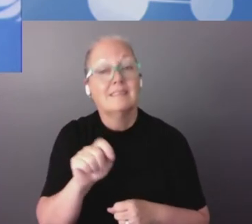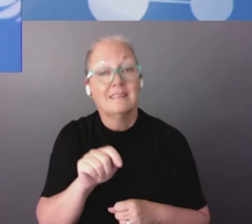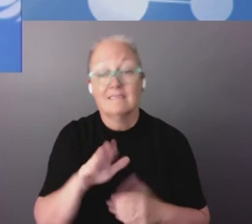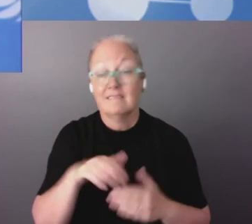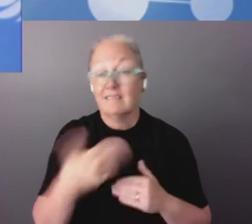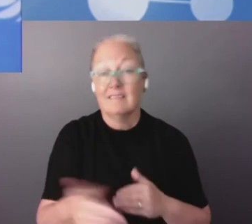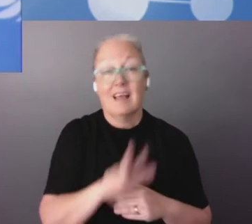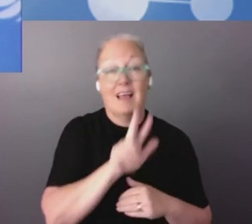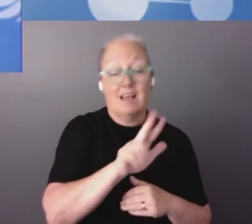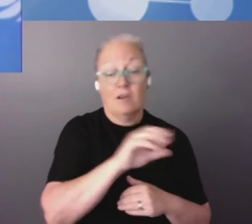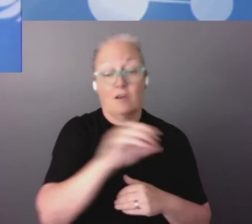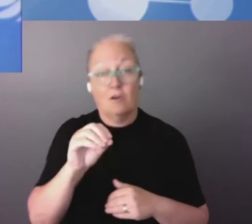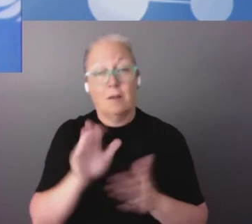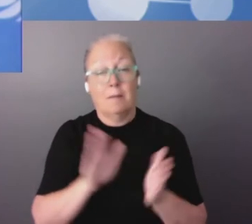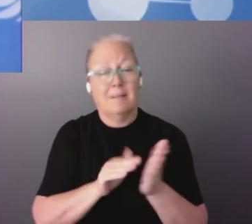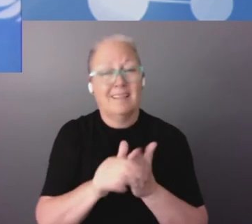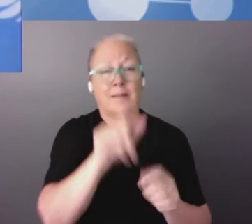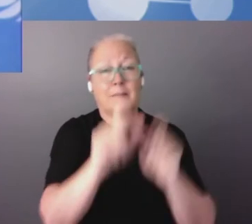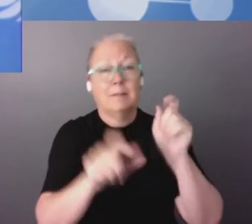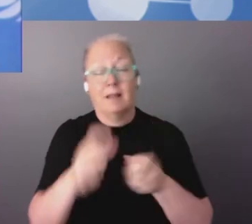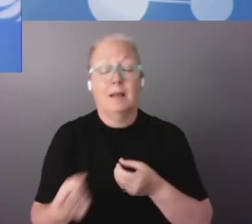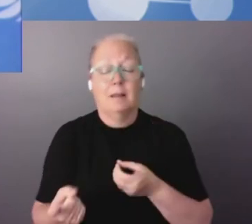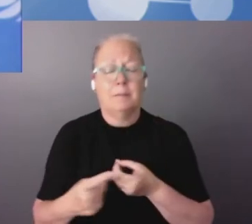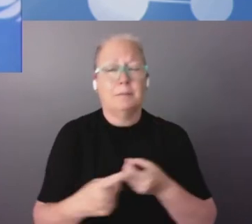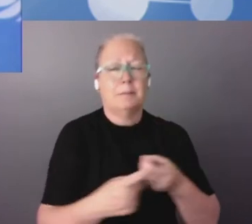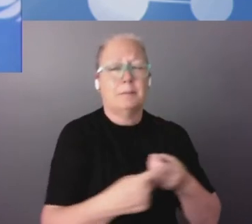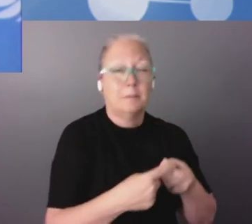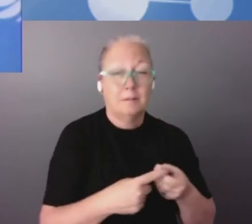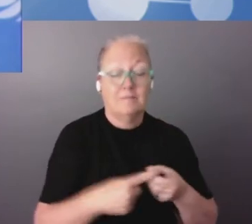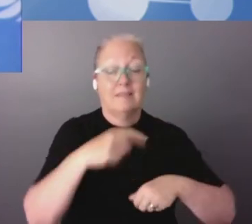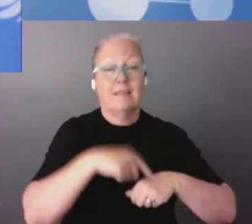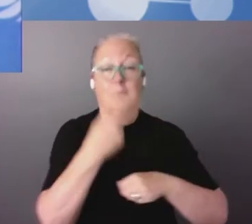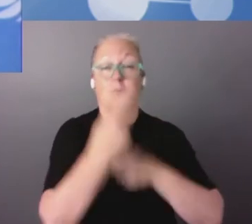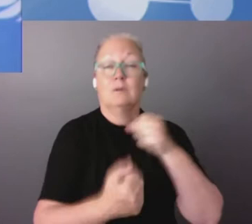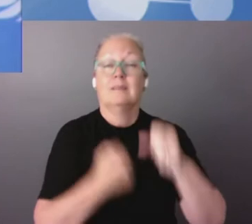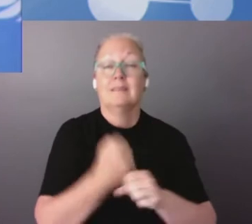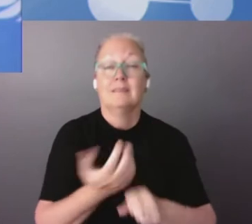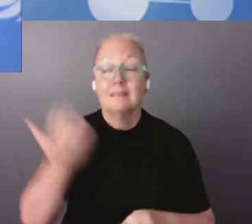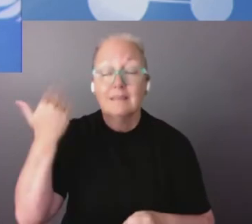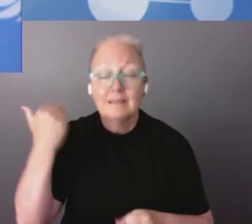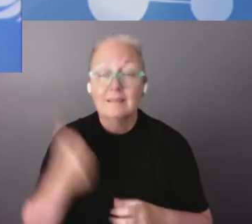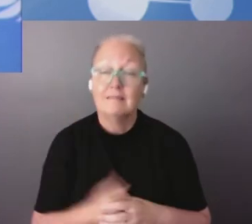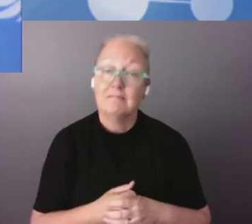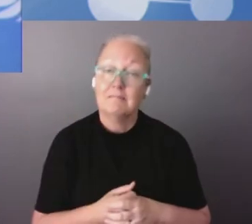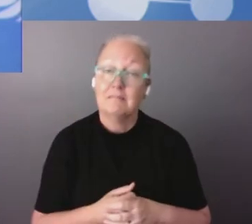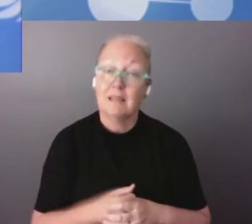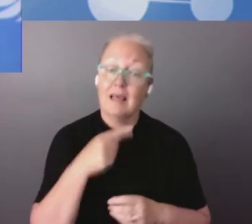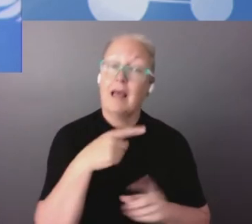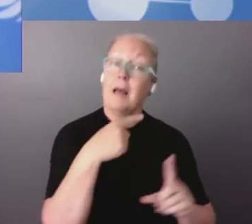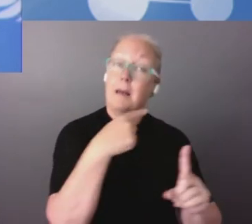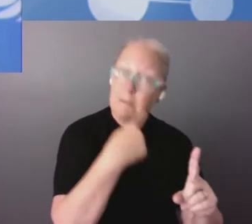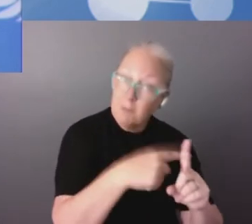conectividad a nivel mundial. Los nuevos datos que se han publicado la semana pasada demuestran